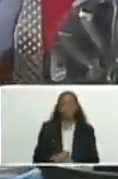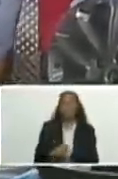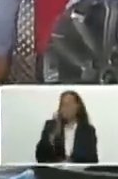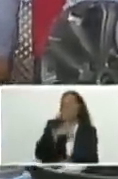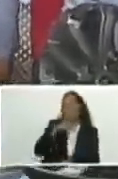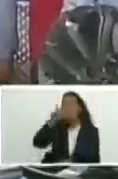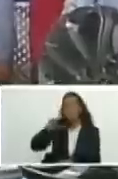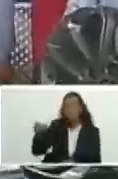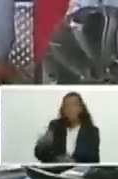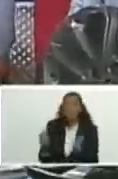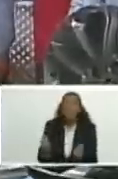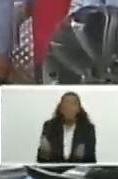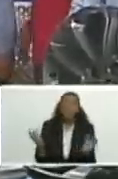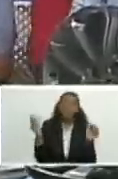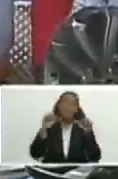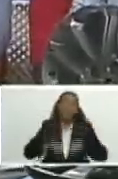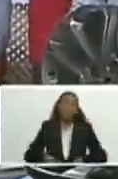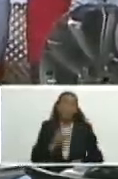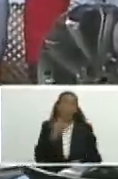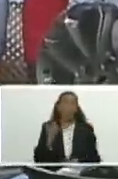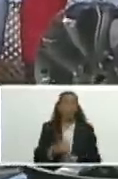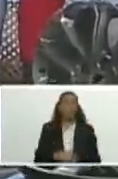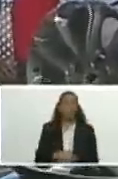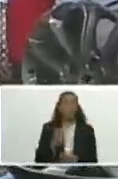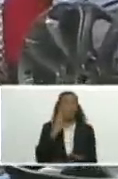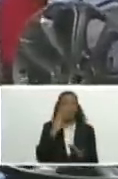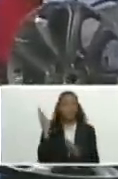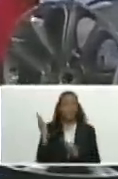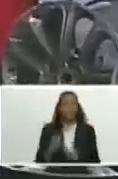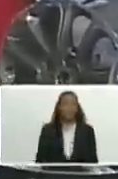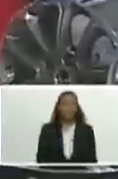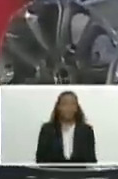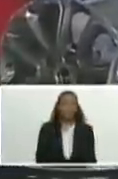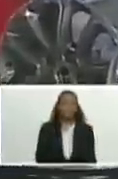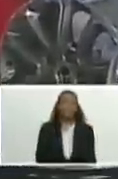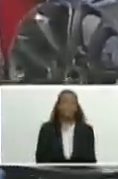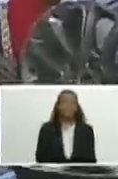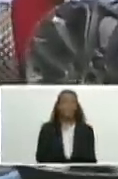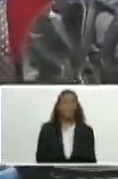nada. Vamos a escuchar Son Cimarrón. Salsa.